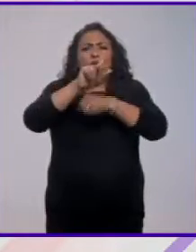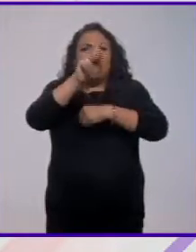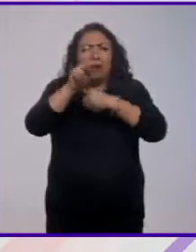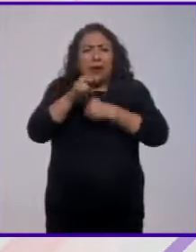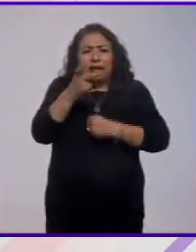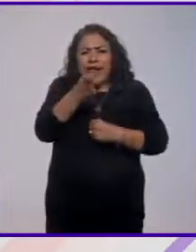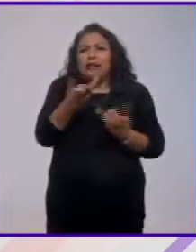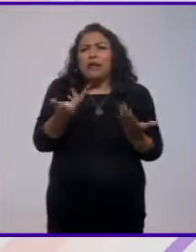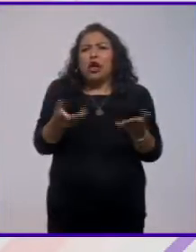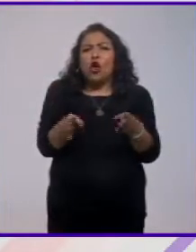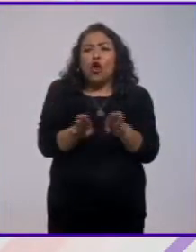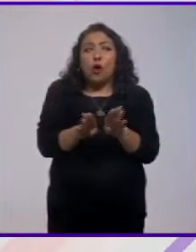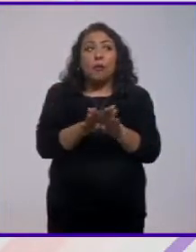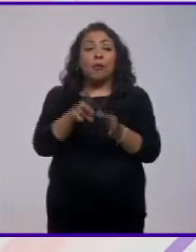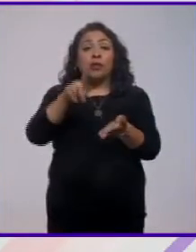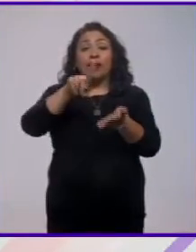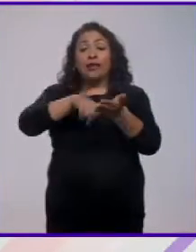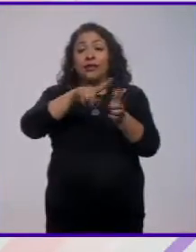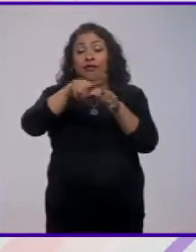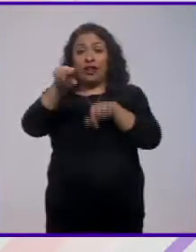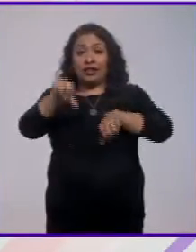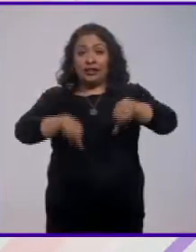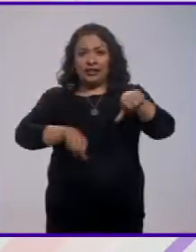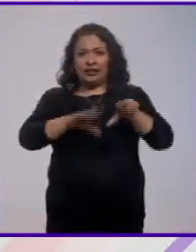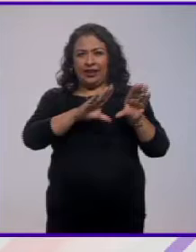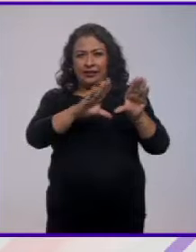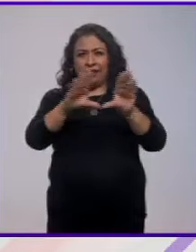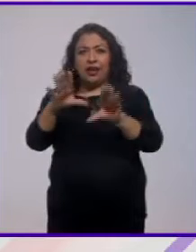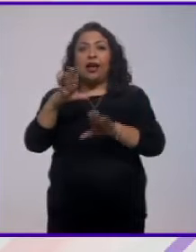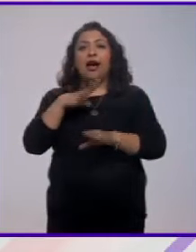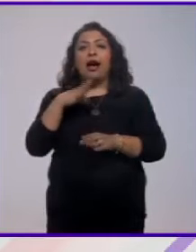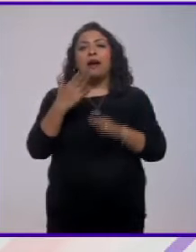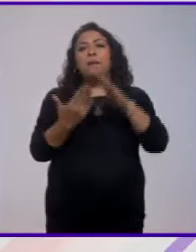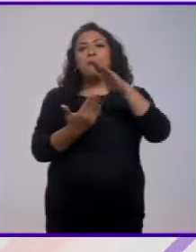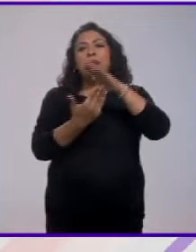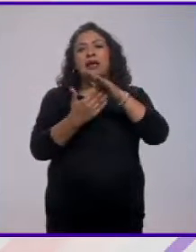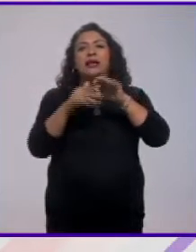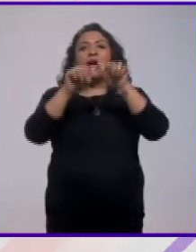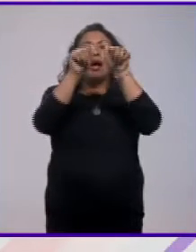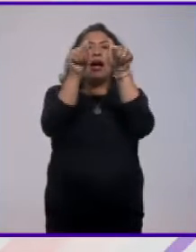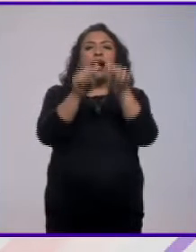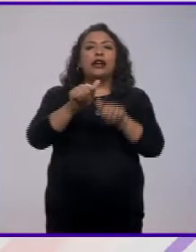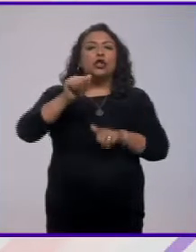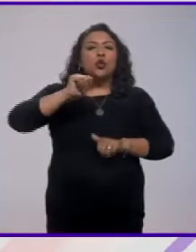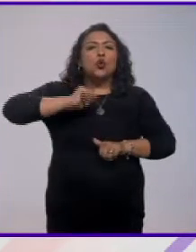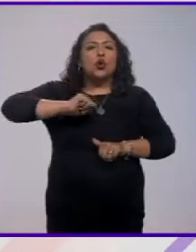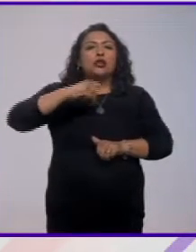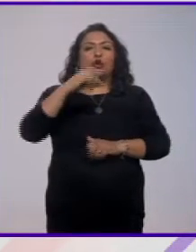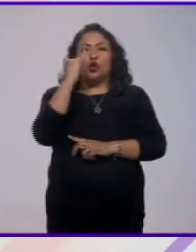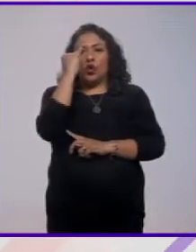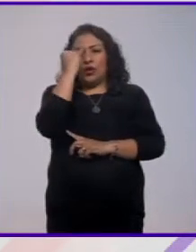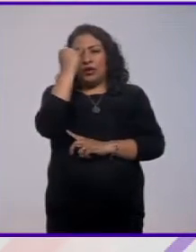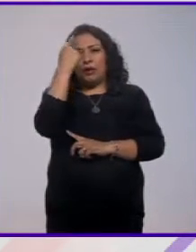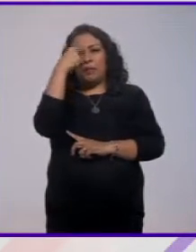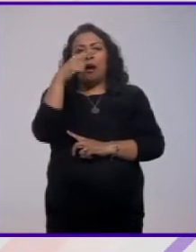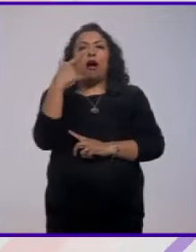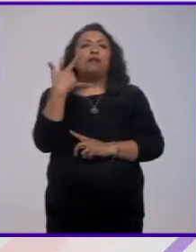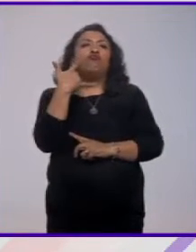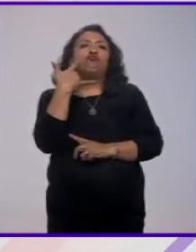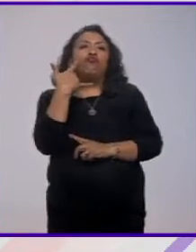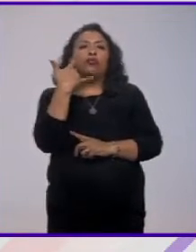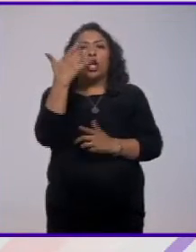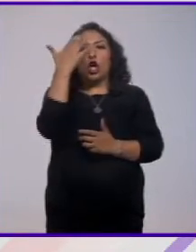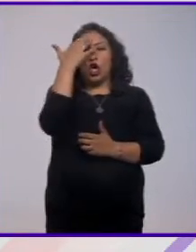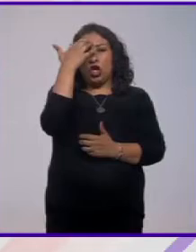como esta? Dentro de las actividades académicas se organizó la mesa Arte Clásico de la India, claves para su disfrute y